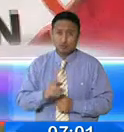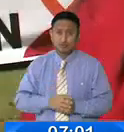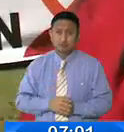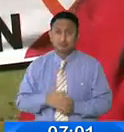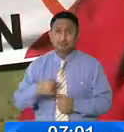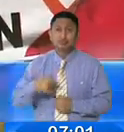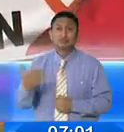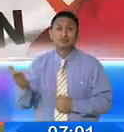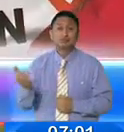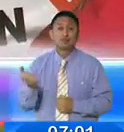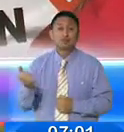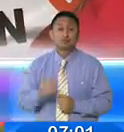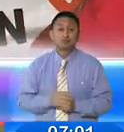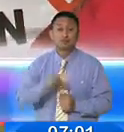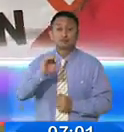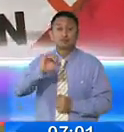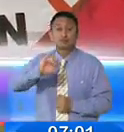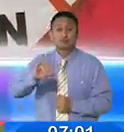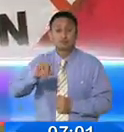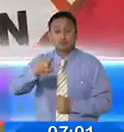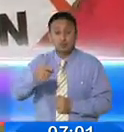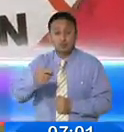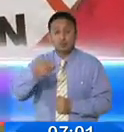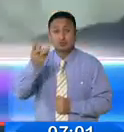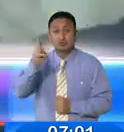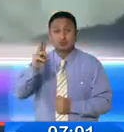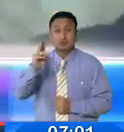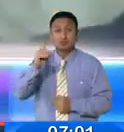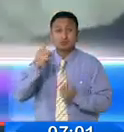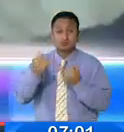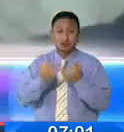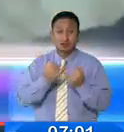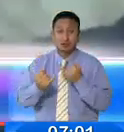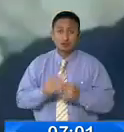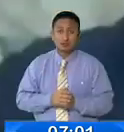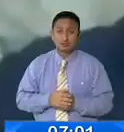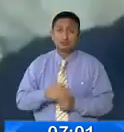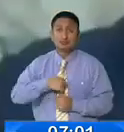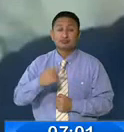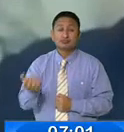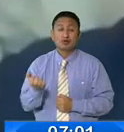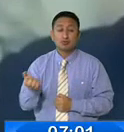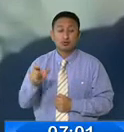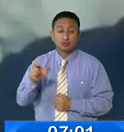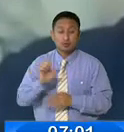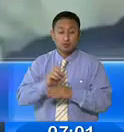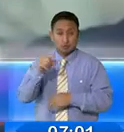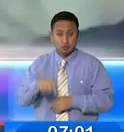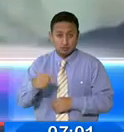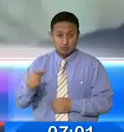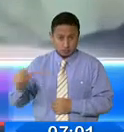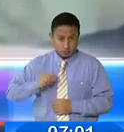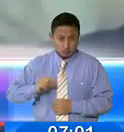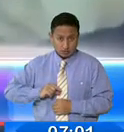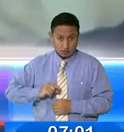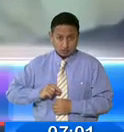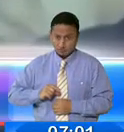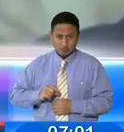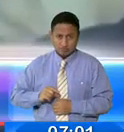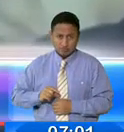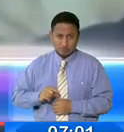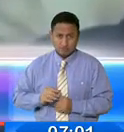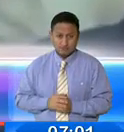representa 0.16 centavos diarios. Este bono, ecuatorianos, no es parte de la remuneración.